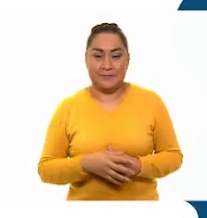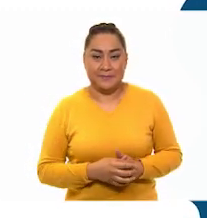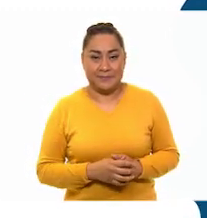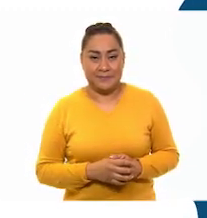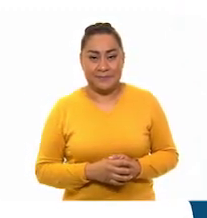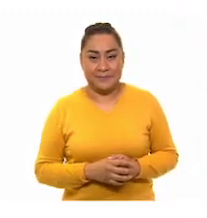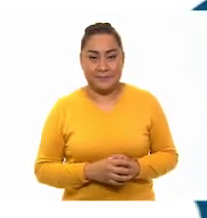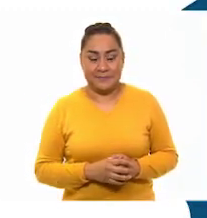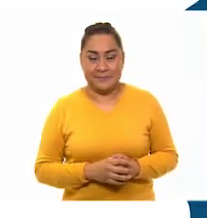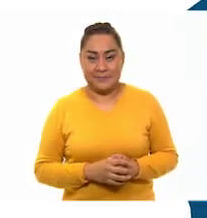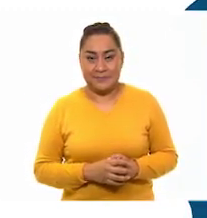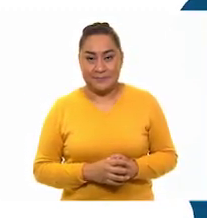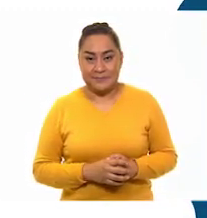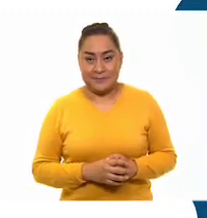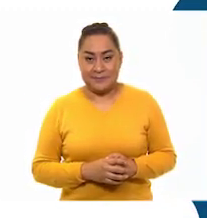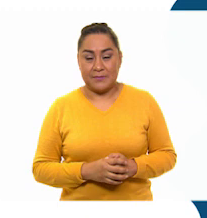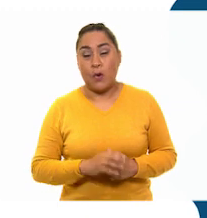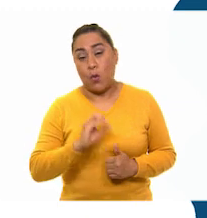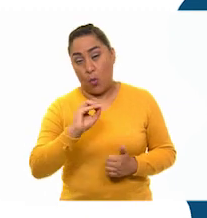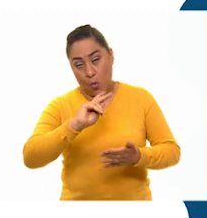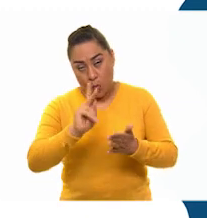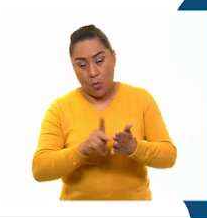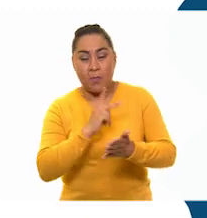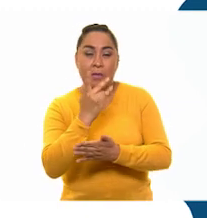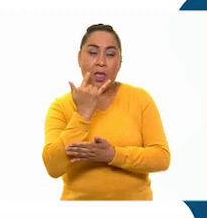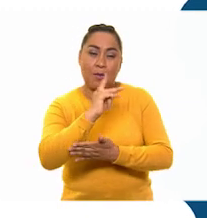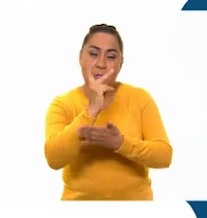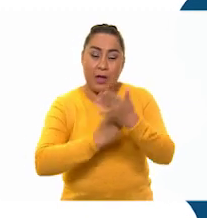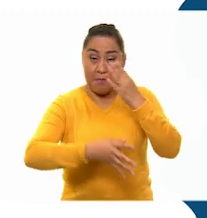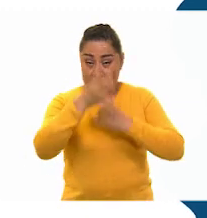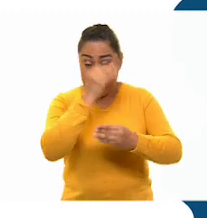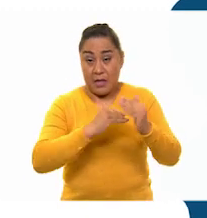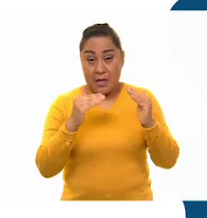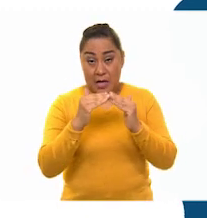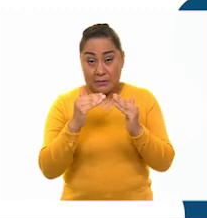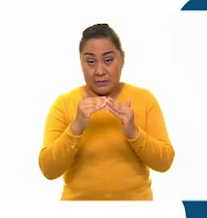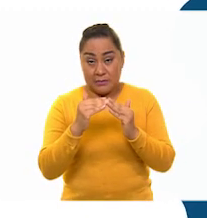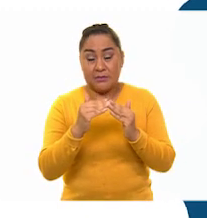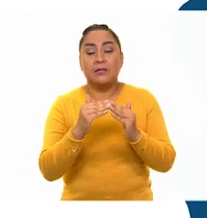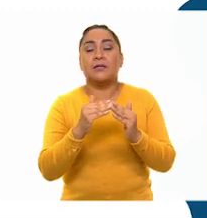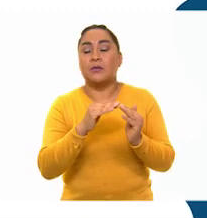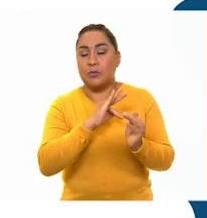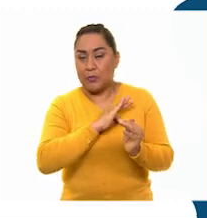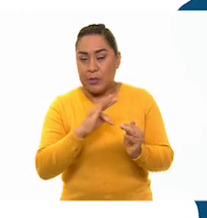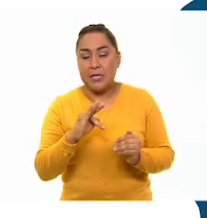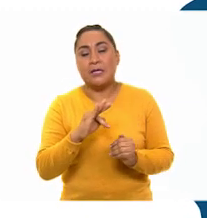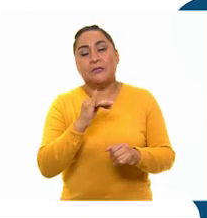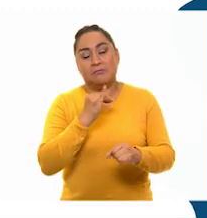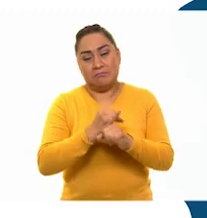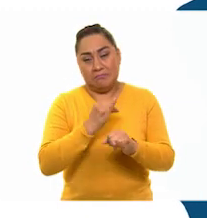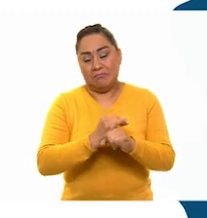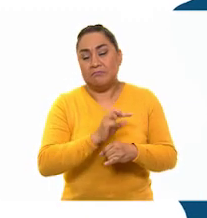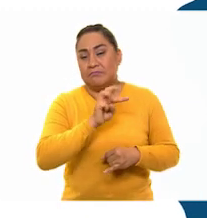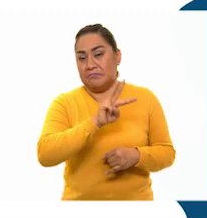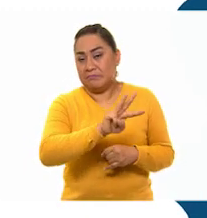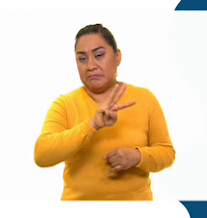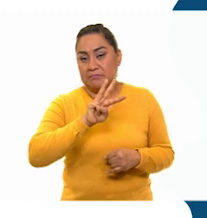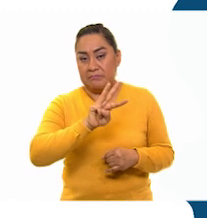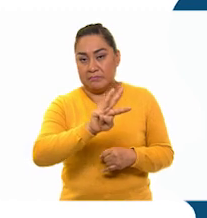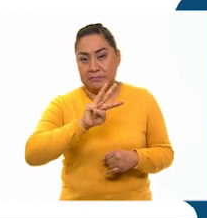conalitec.cep.gov.mx. Si quieres volver a ver los programas de Aprende en Casa, los puedes encontrar en la siguiente liga: